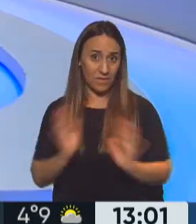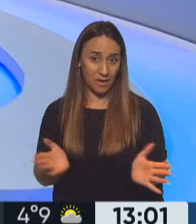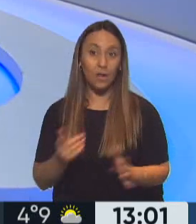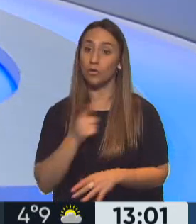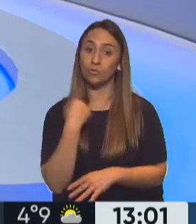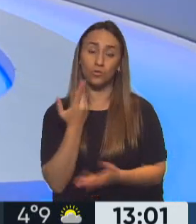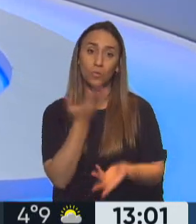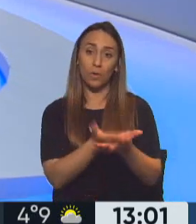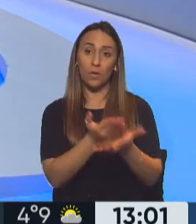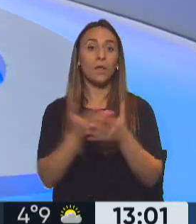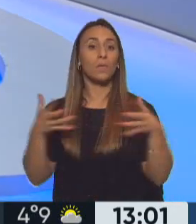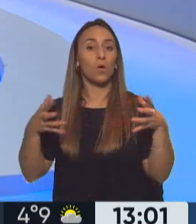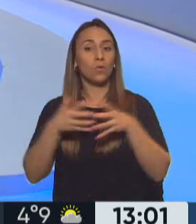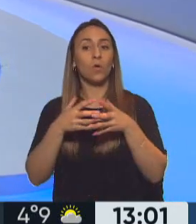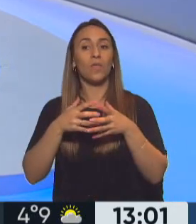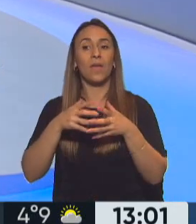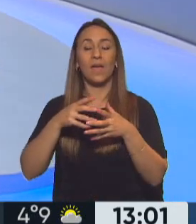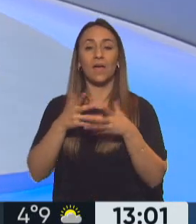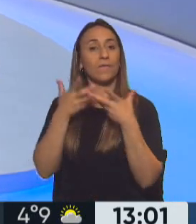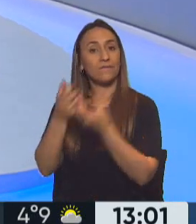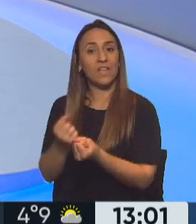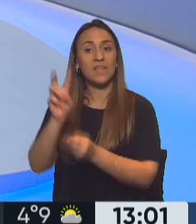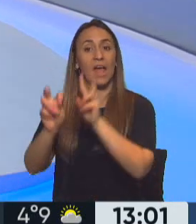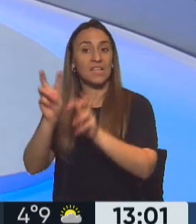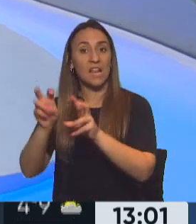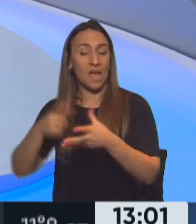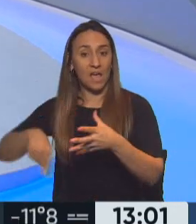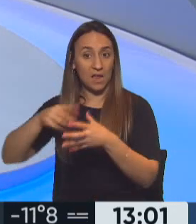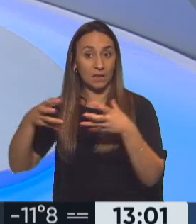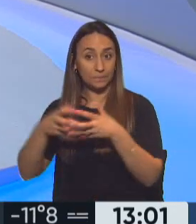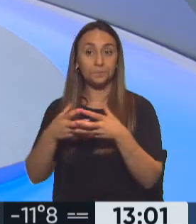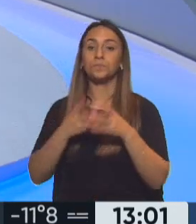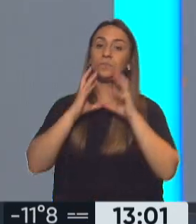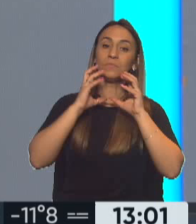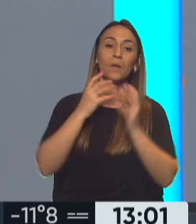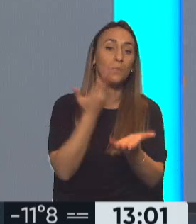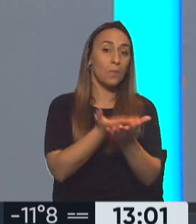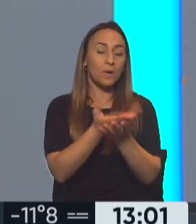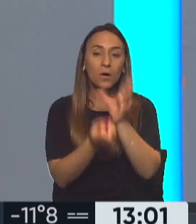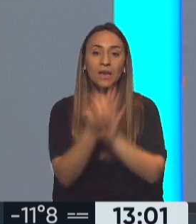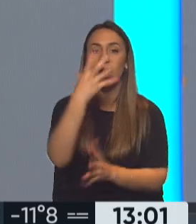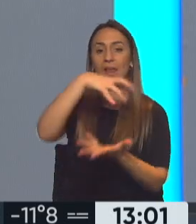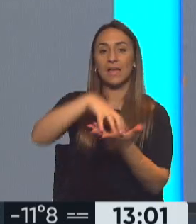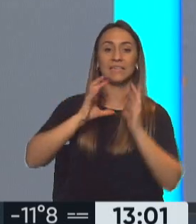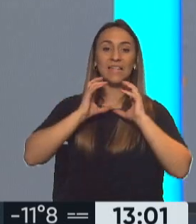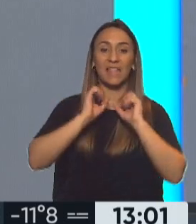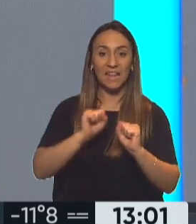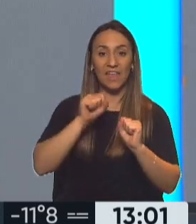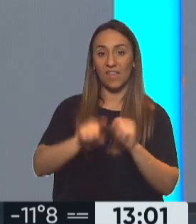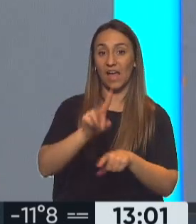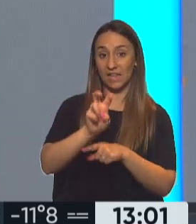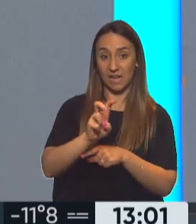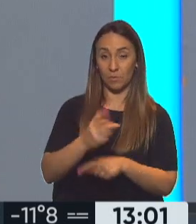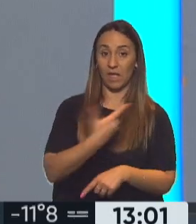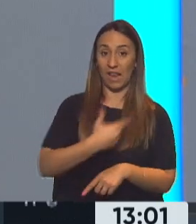Movimiento Nacional Inquilino, es que exista la Secretaría Nacional del Alquiler en la Argentina. O sea, si nosotros no empezamos a tener un Estado